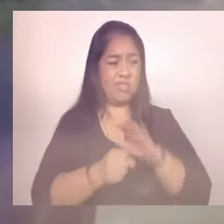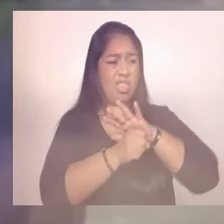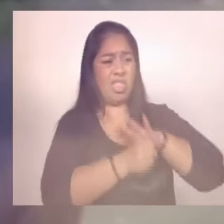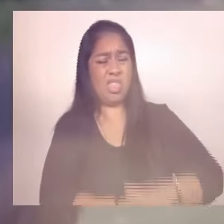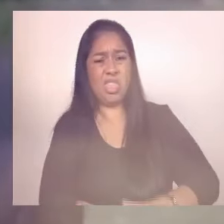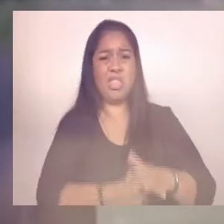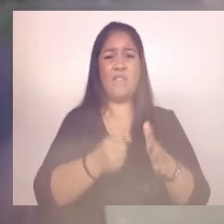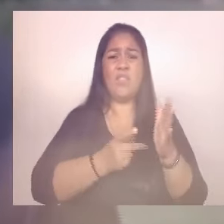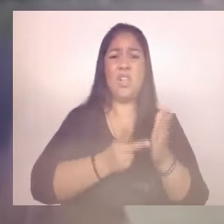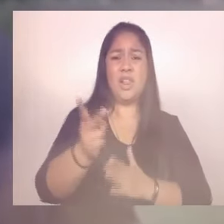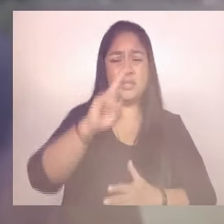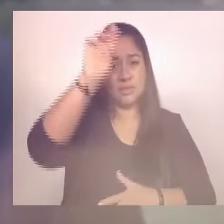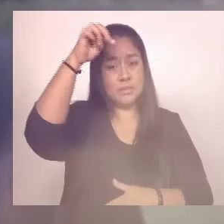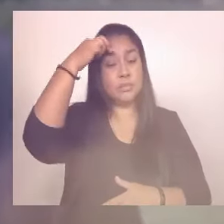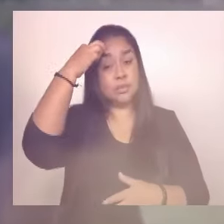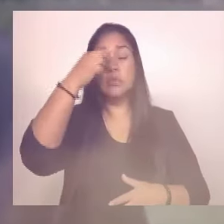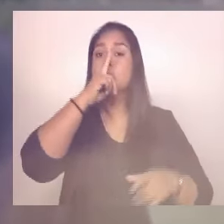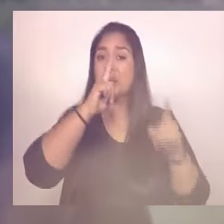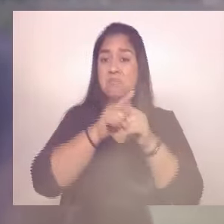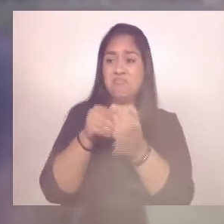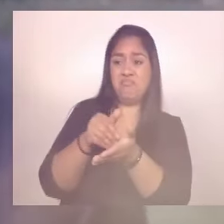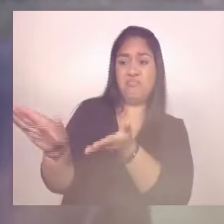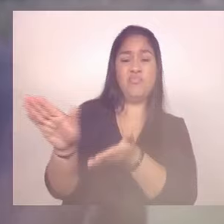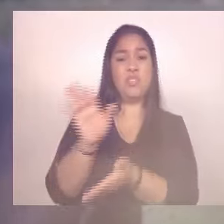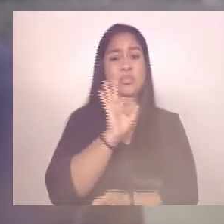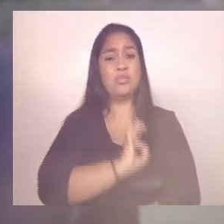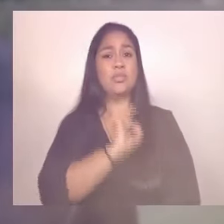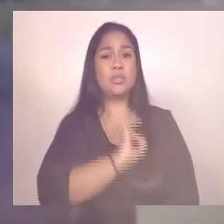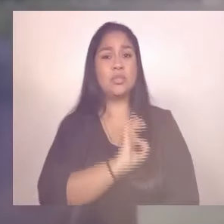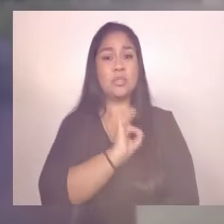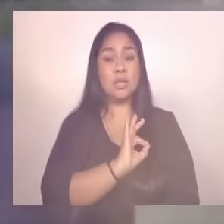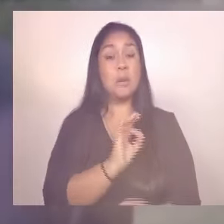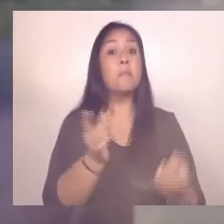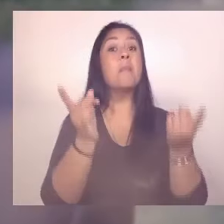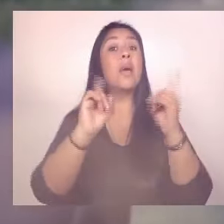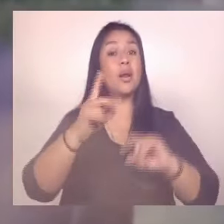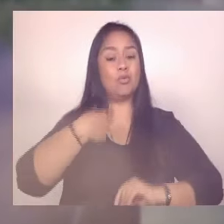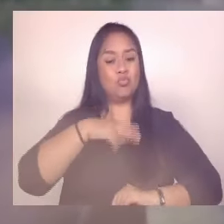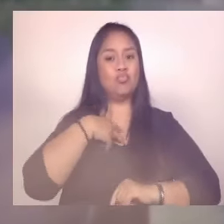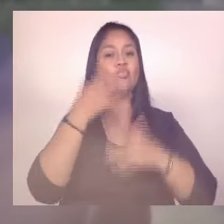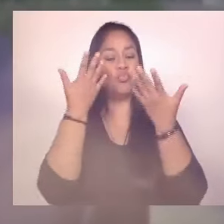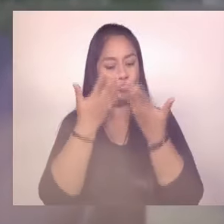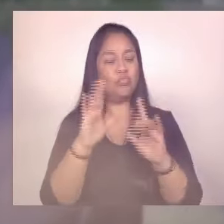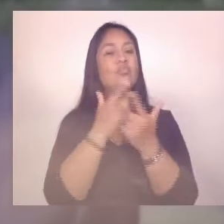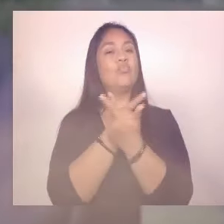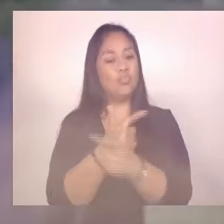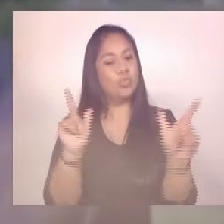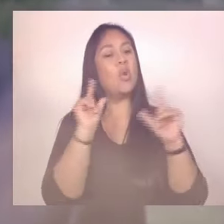represión, de violencia política, de exclusión social. Pero nos estamos